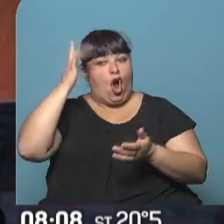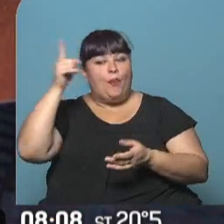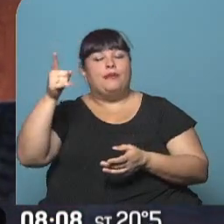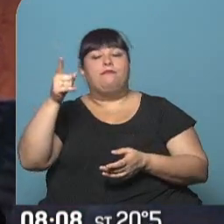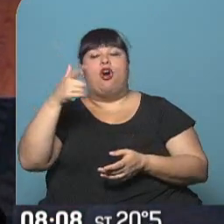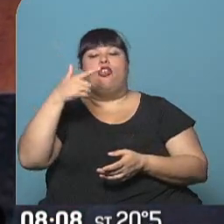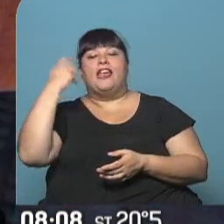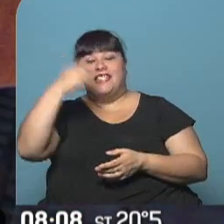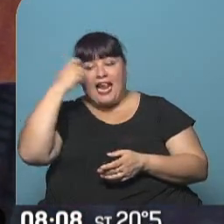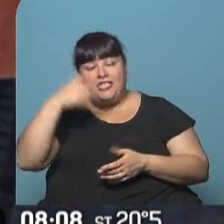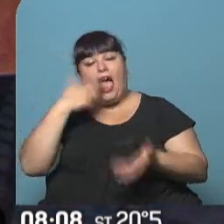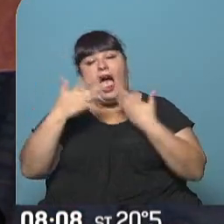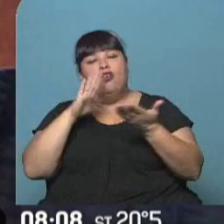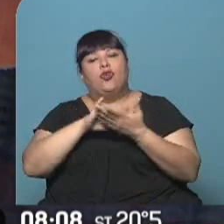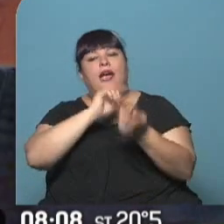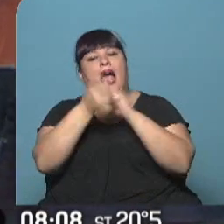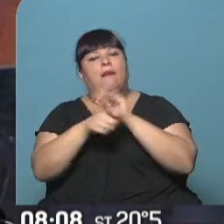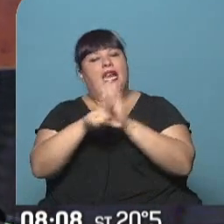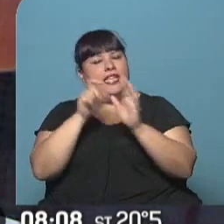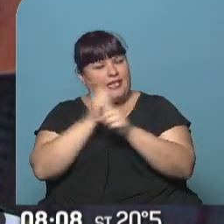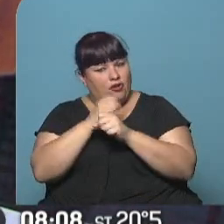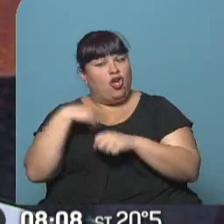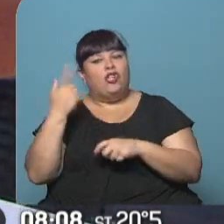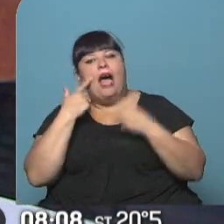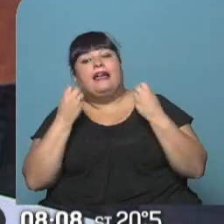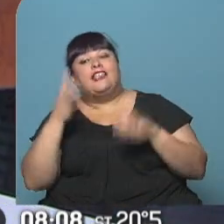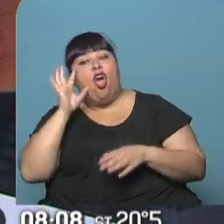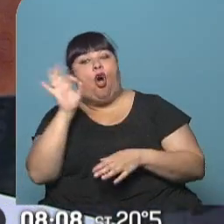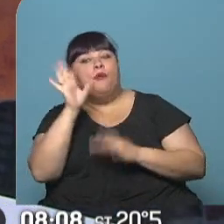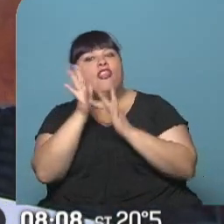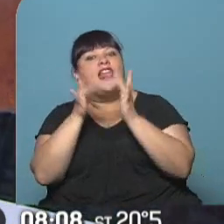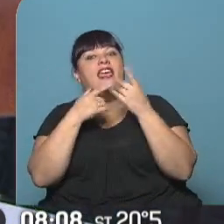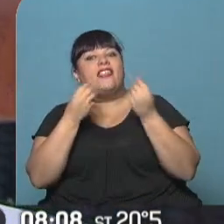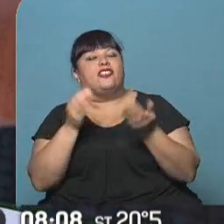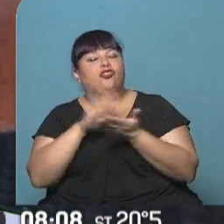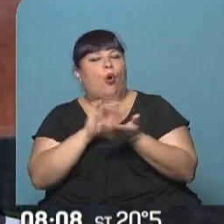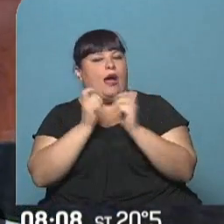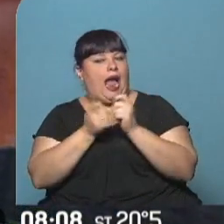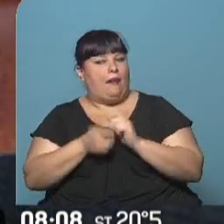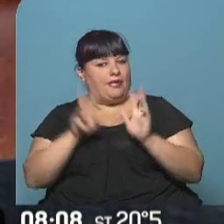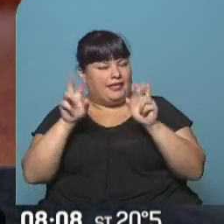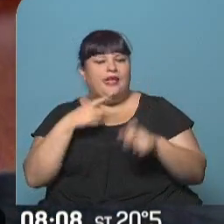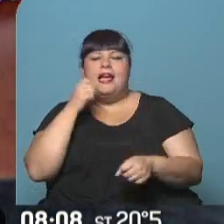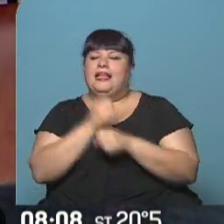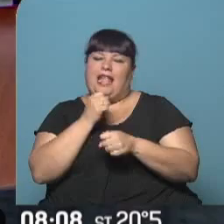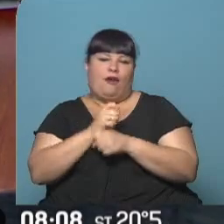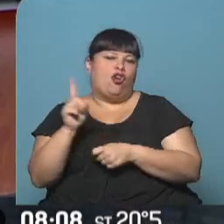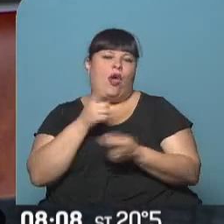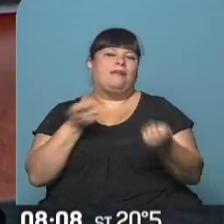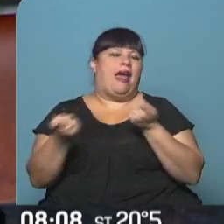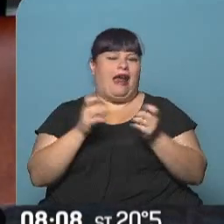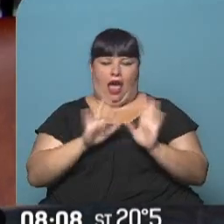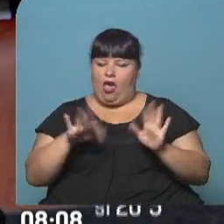Isidro, quien se refirió a la reforma laboral. Estaban todos esperando la opinión de la Iglesia frente a este tema. Dijo, el trabajo no es una